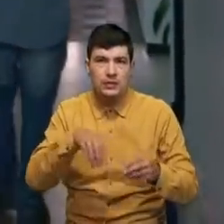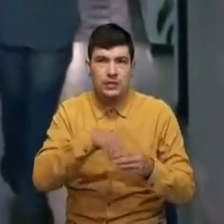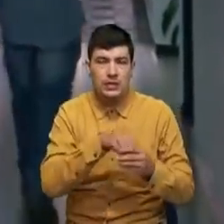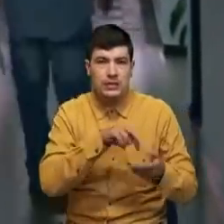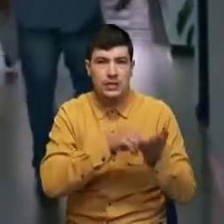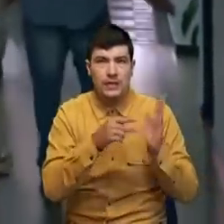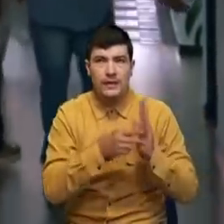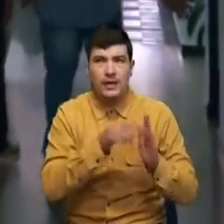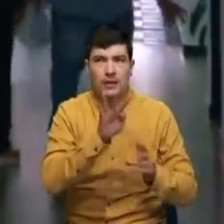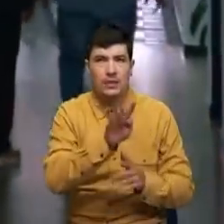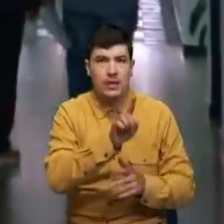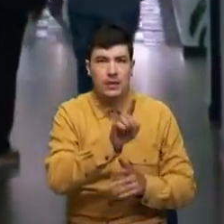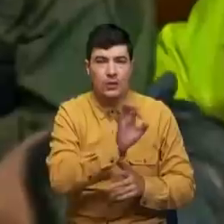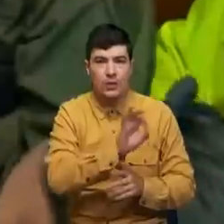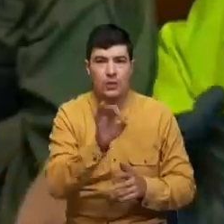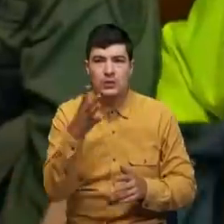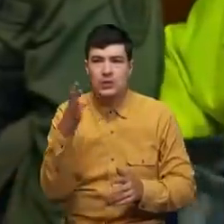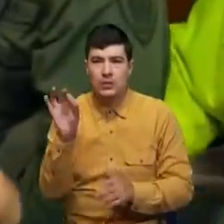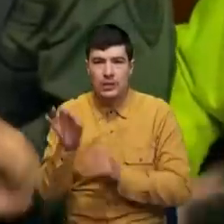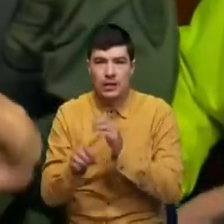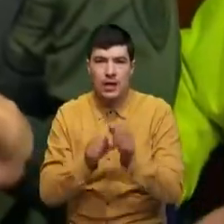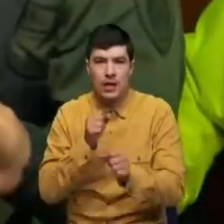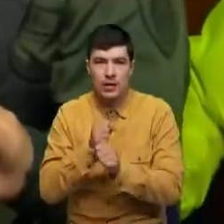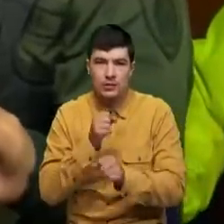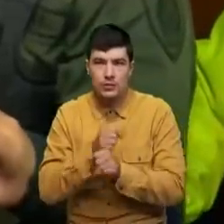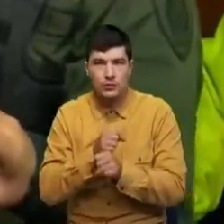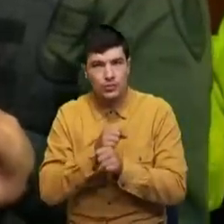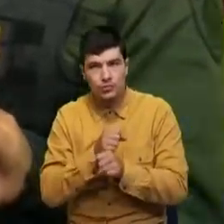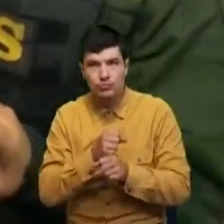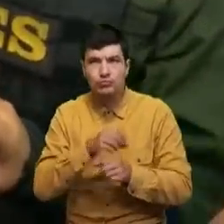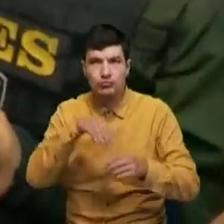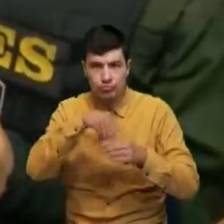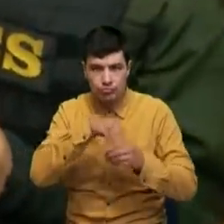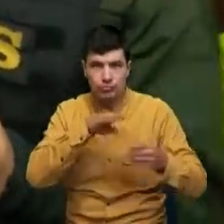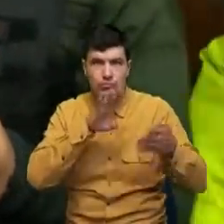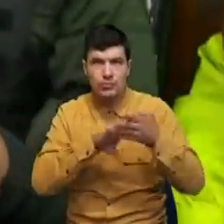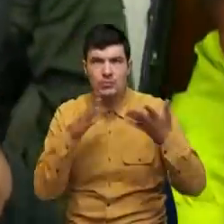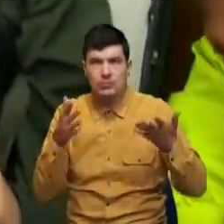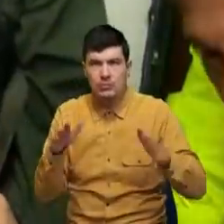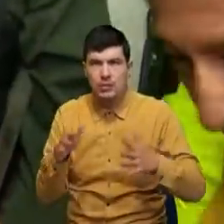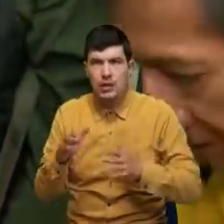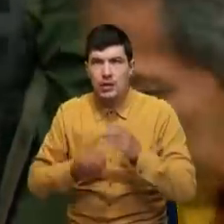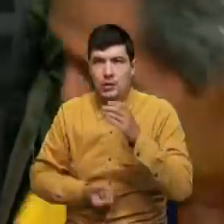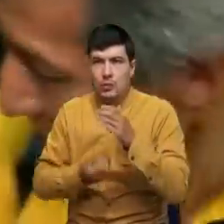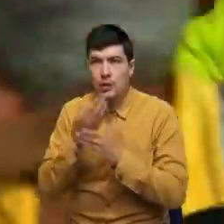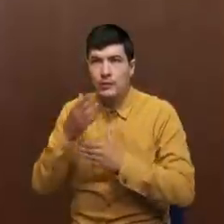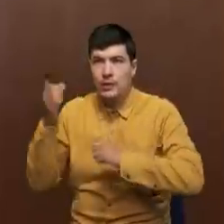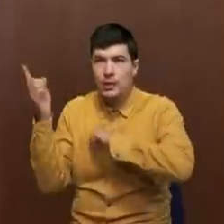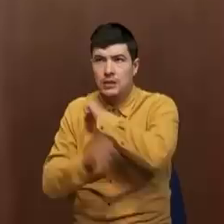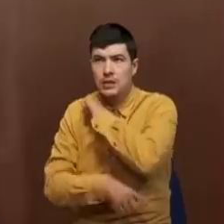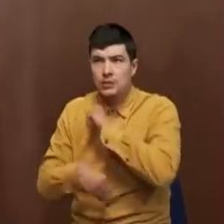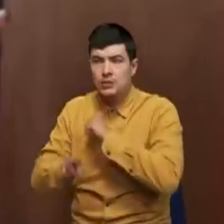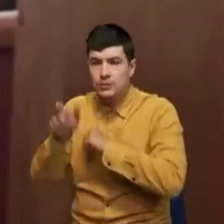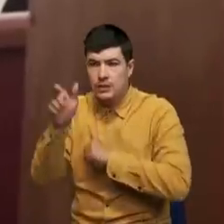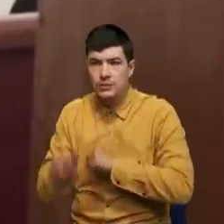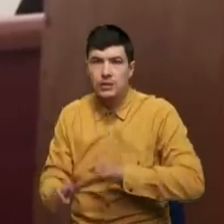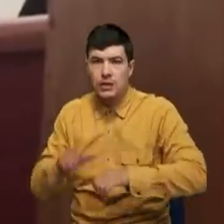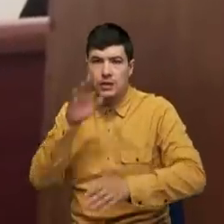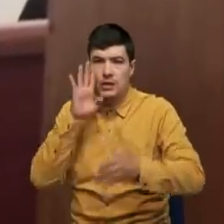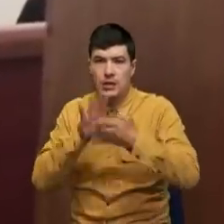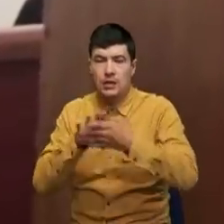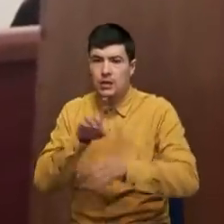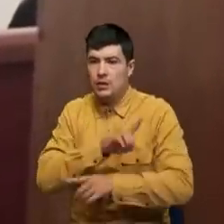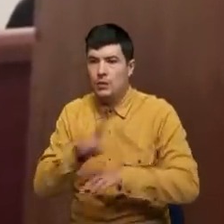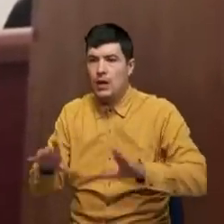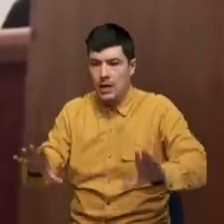41 o 50 años de prisión aproximadamente. Ante estas nuevas imputaciones, el capturado no se allanó a los cargos